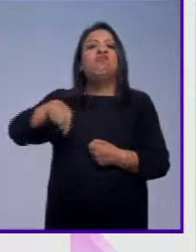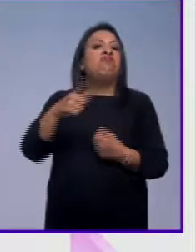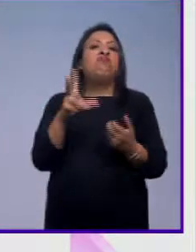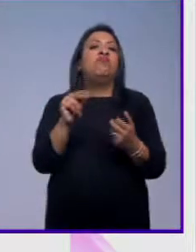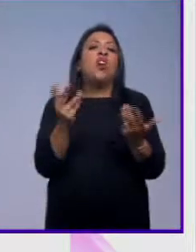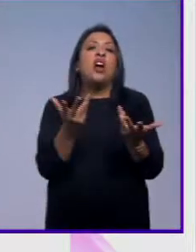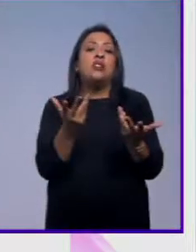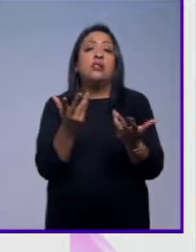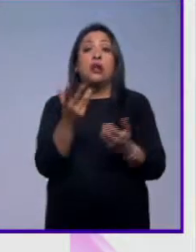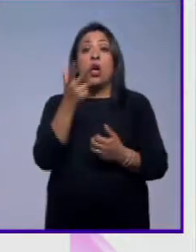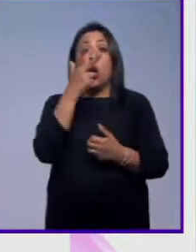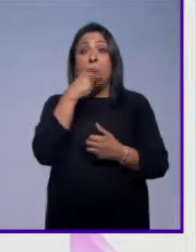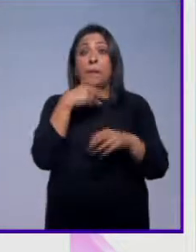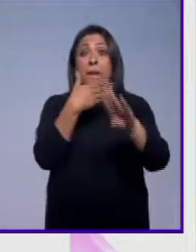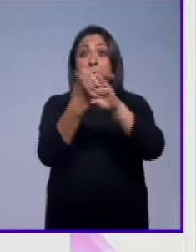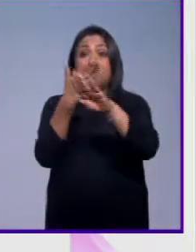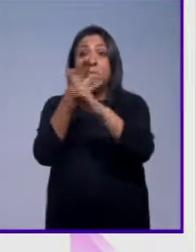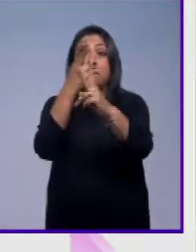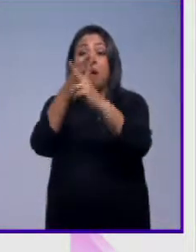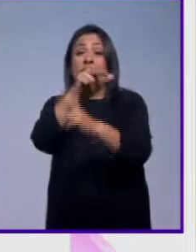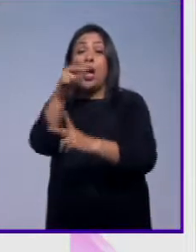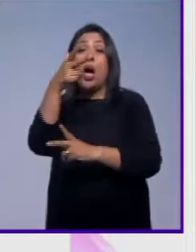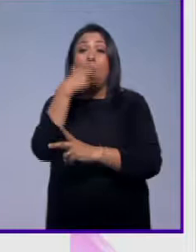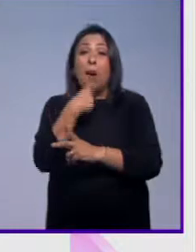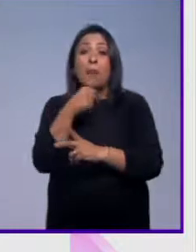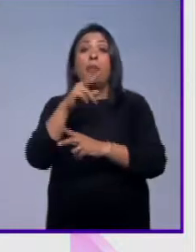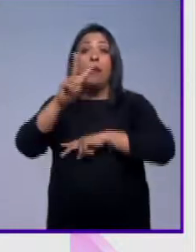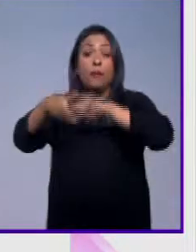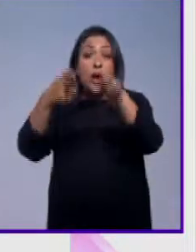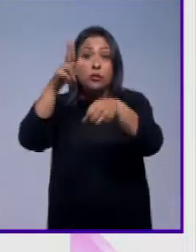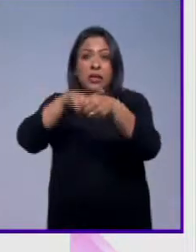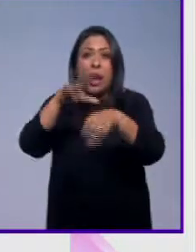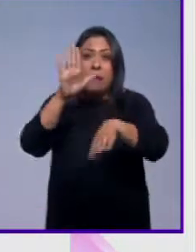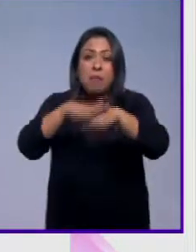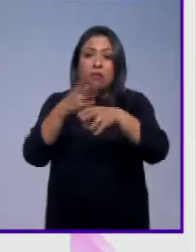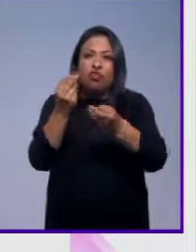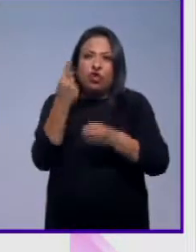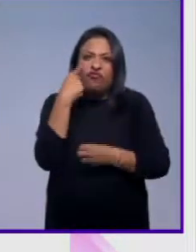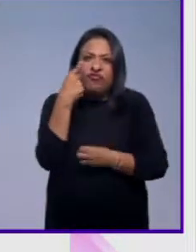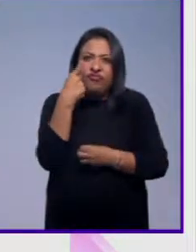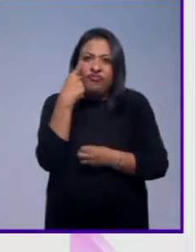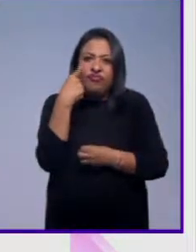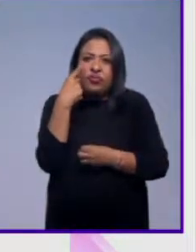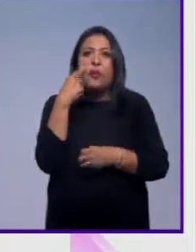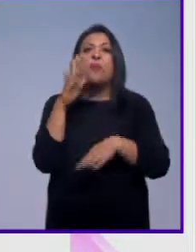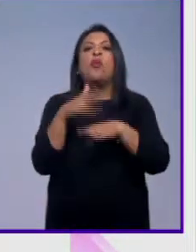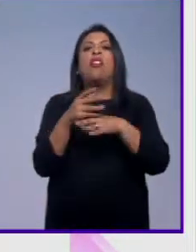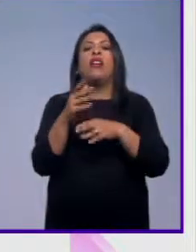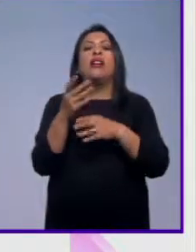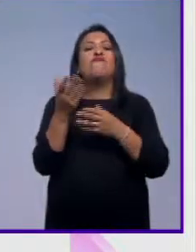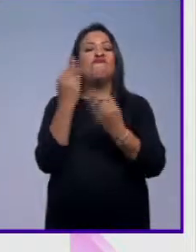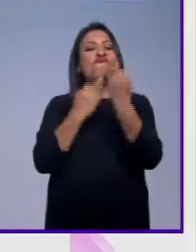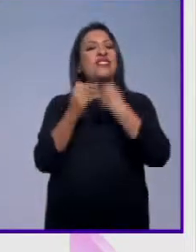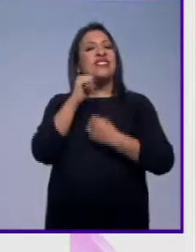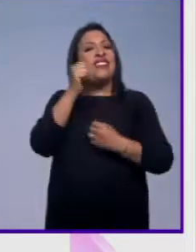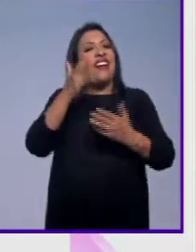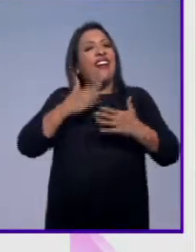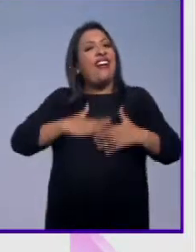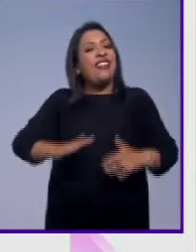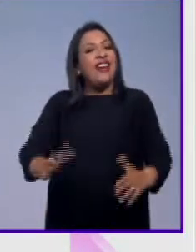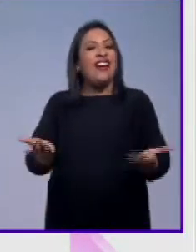los hombres matan a los hombres los hombres van más a los hospitales por razones de descuido personal por ejemplo